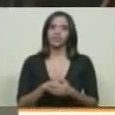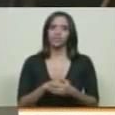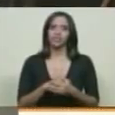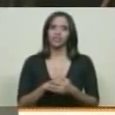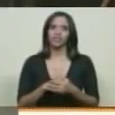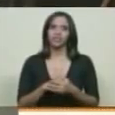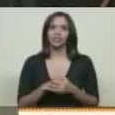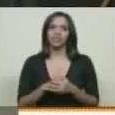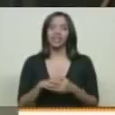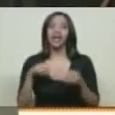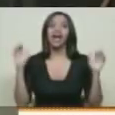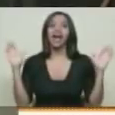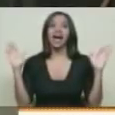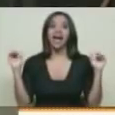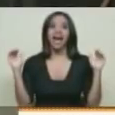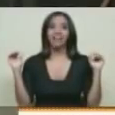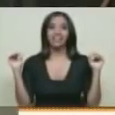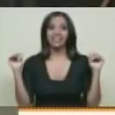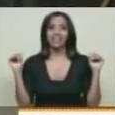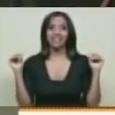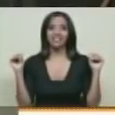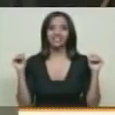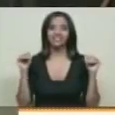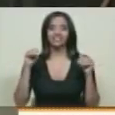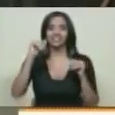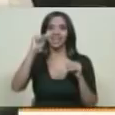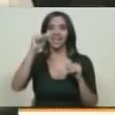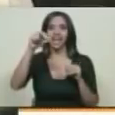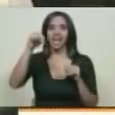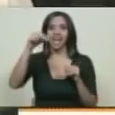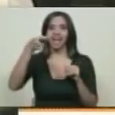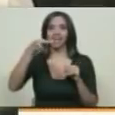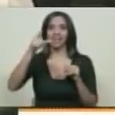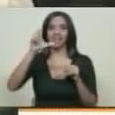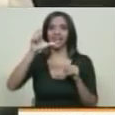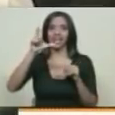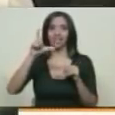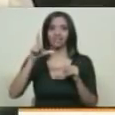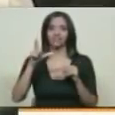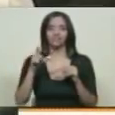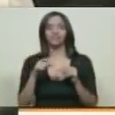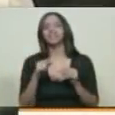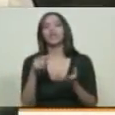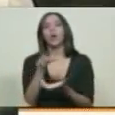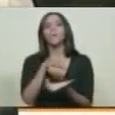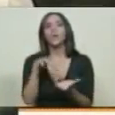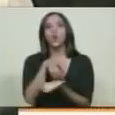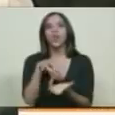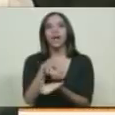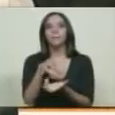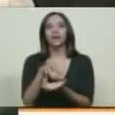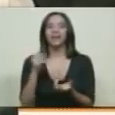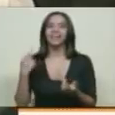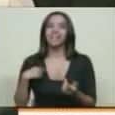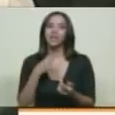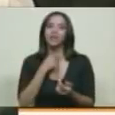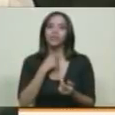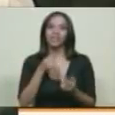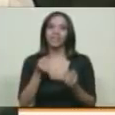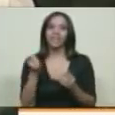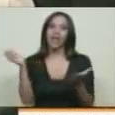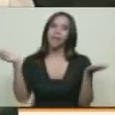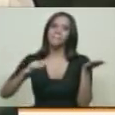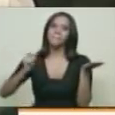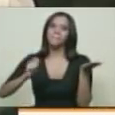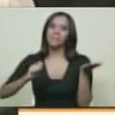Ángel Castro. Ángel Castro. Este señor de verdad tiene un problema y es que le gusta ver el mazo dando hasta en